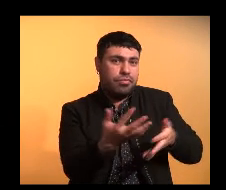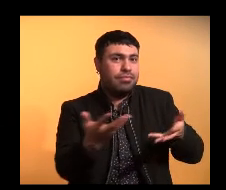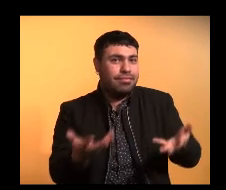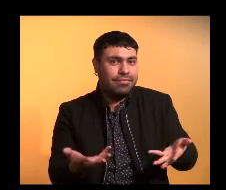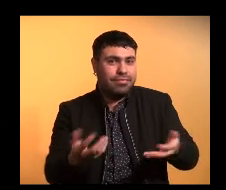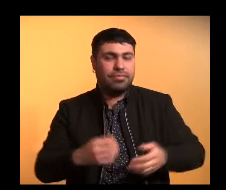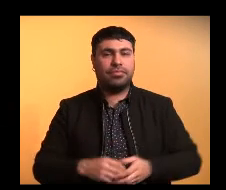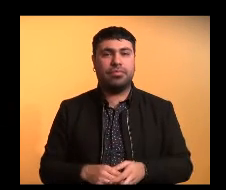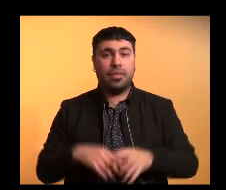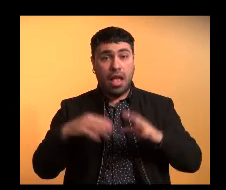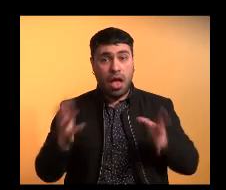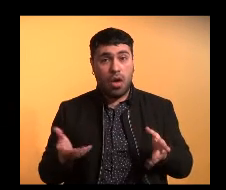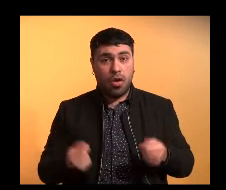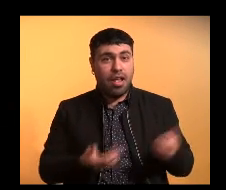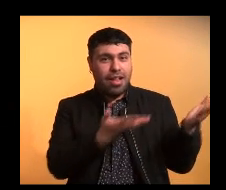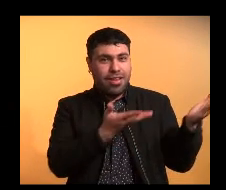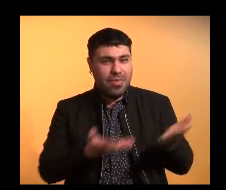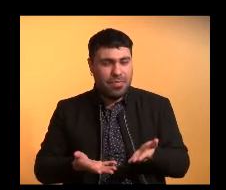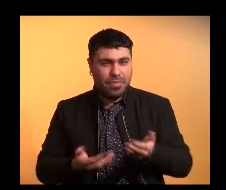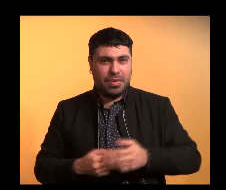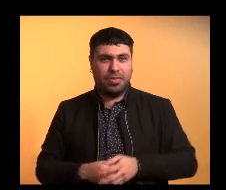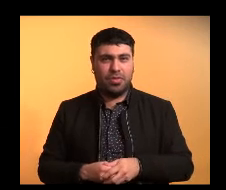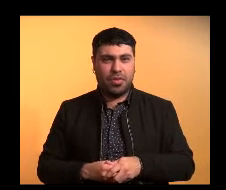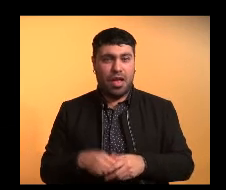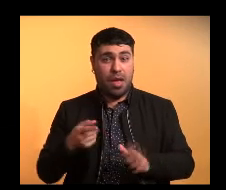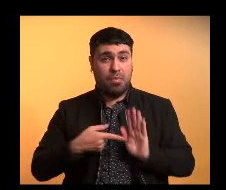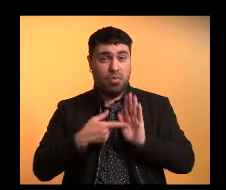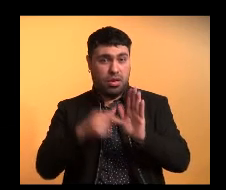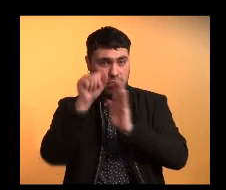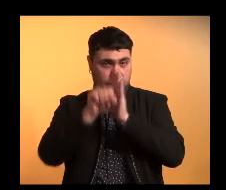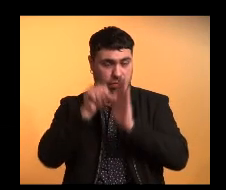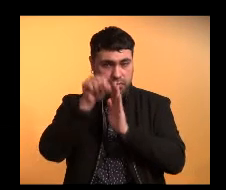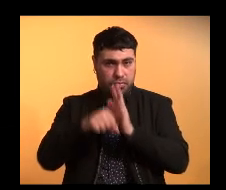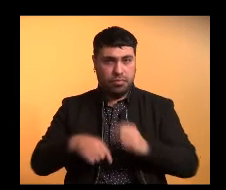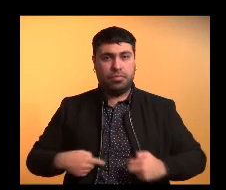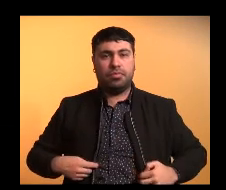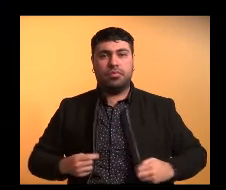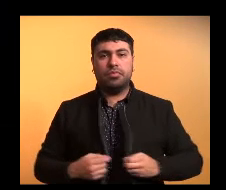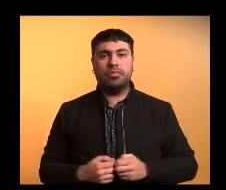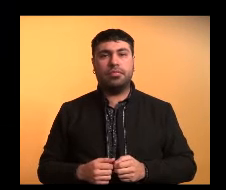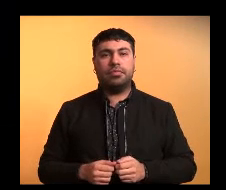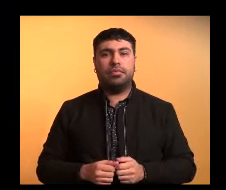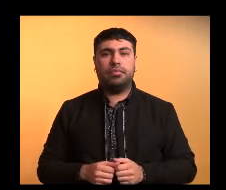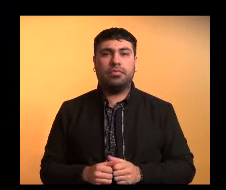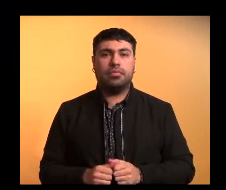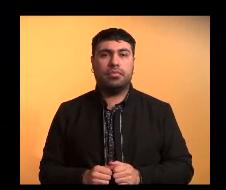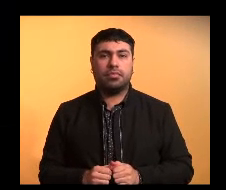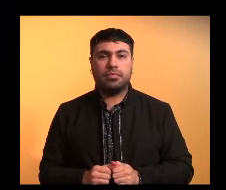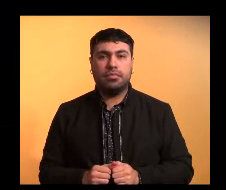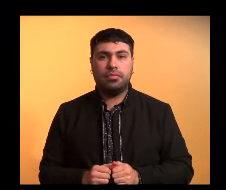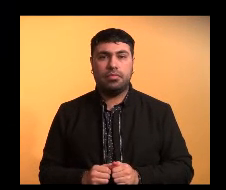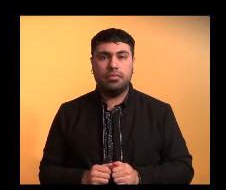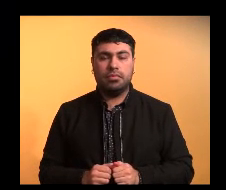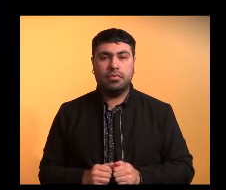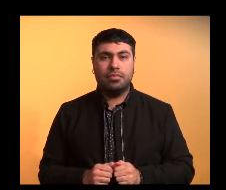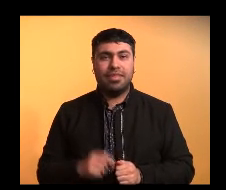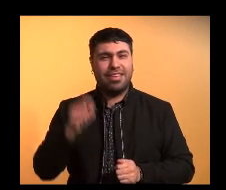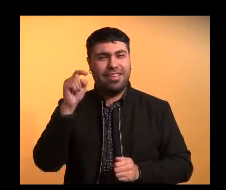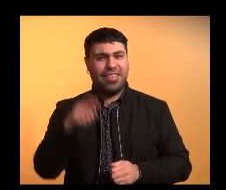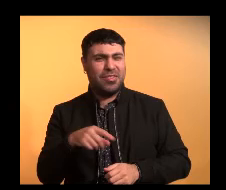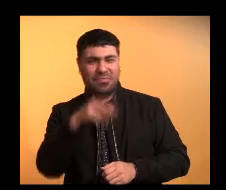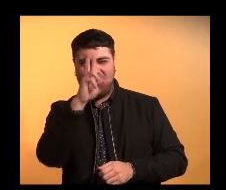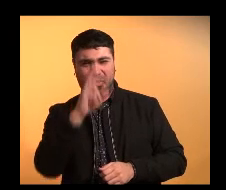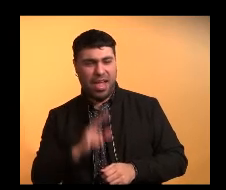acá los voy a invitar a que recorran conmigo algunas de las cosas que hacemos. Este es un sistema de captura de algas. Esto, si se fijan, parece hasta como un